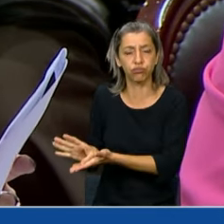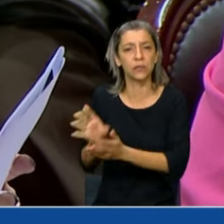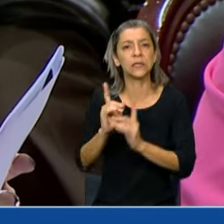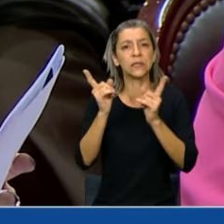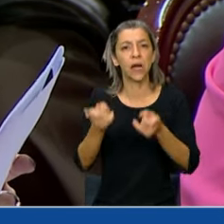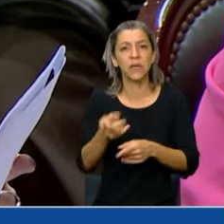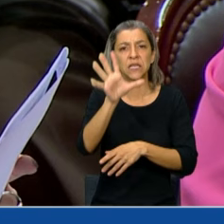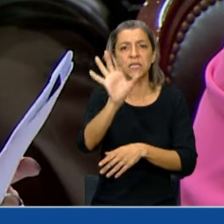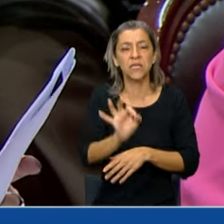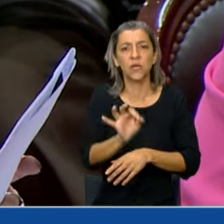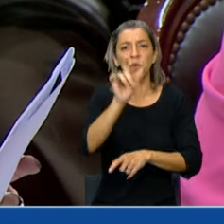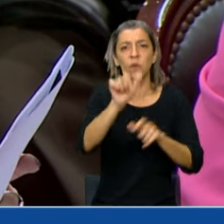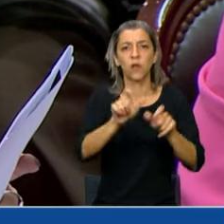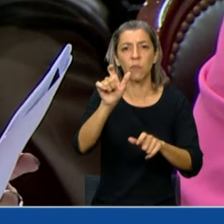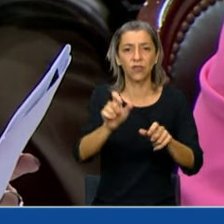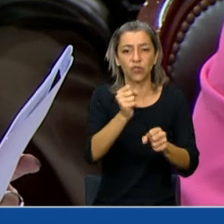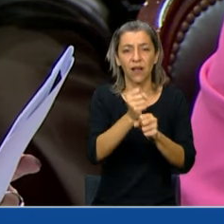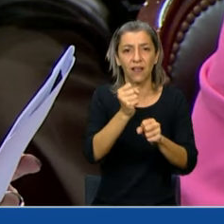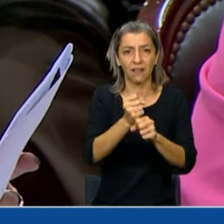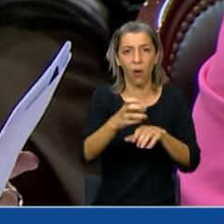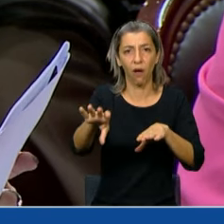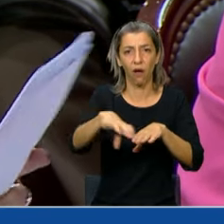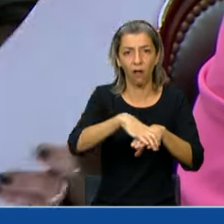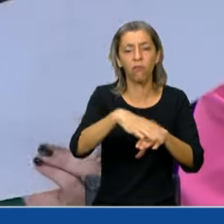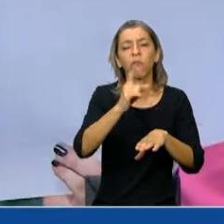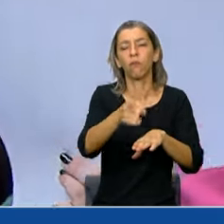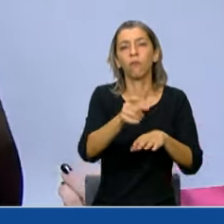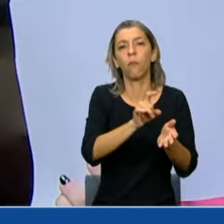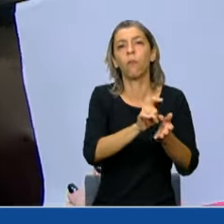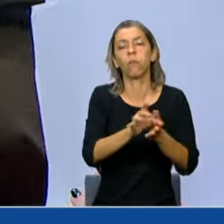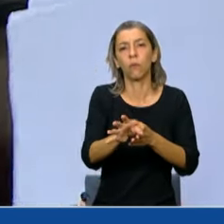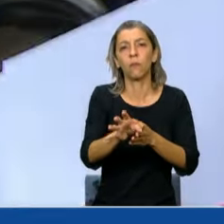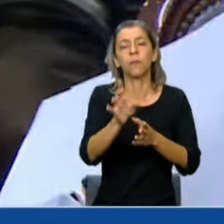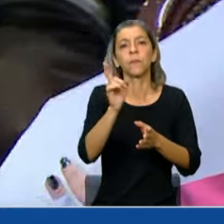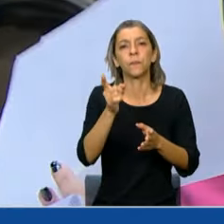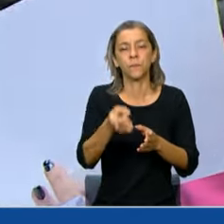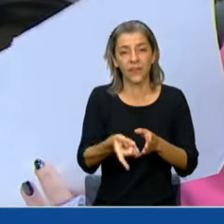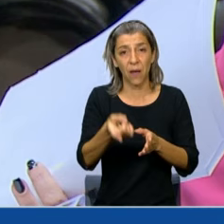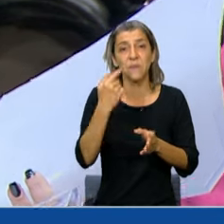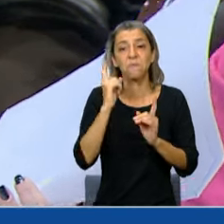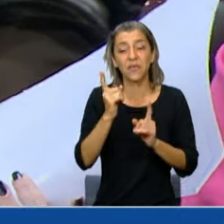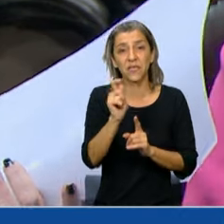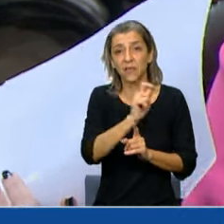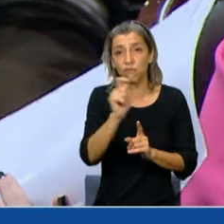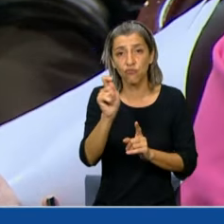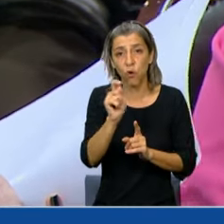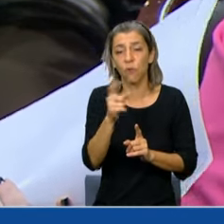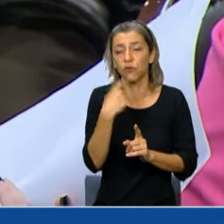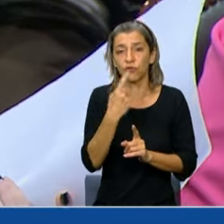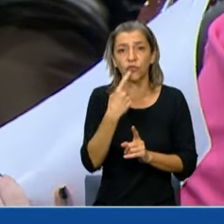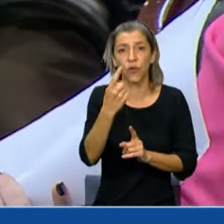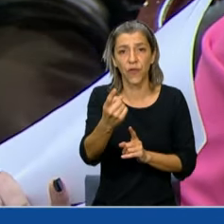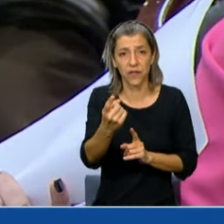trabajadores de planta textil de alpargatas a su vez en el mismo mes decimos el